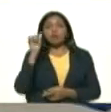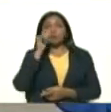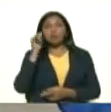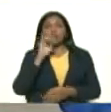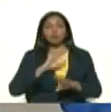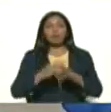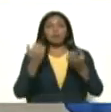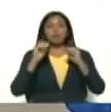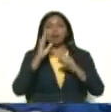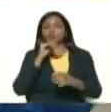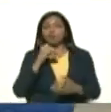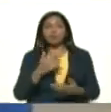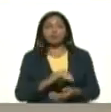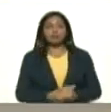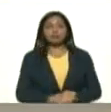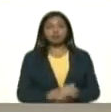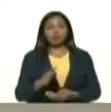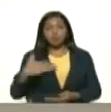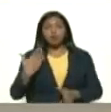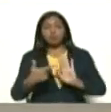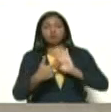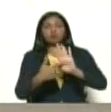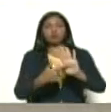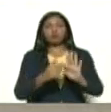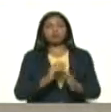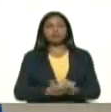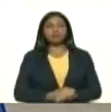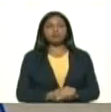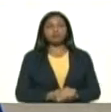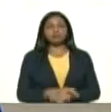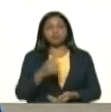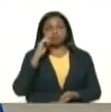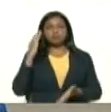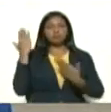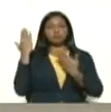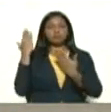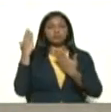tenían preparado. Aquí está, fíjense ustedes,